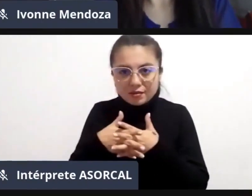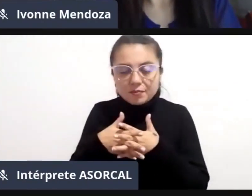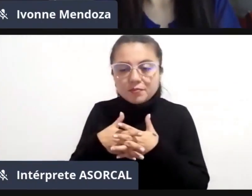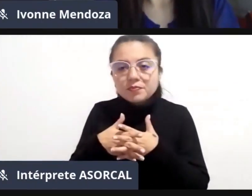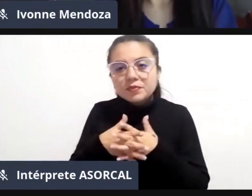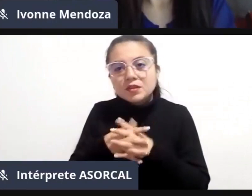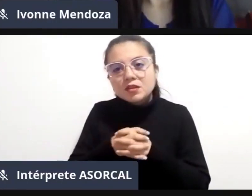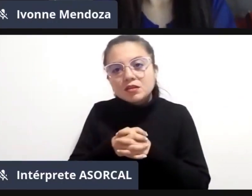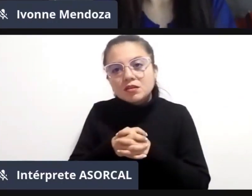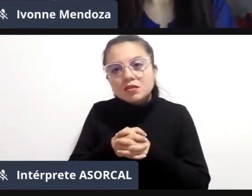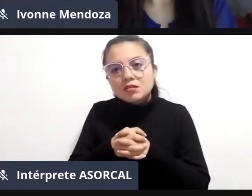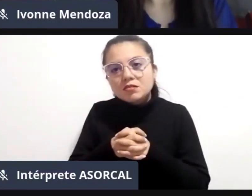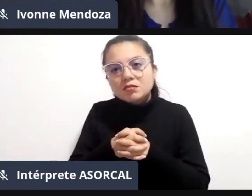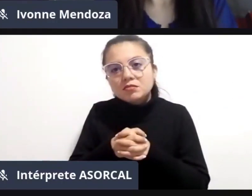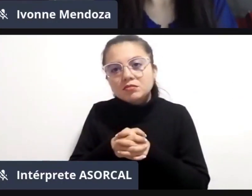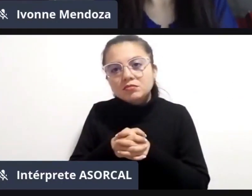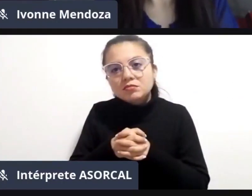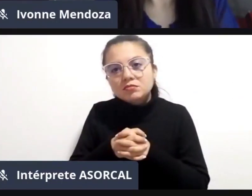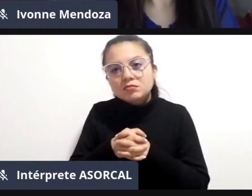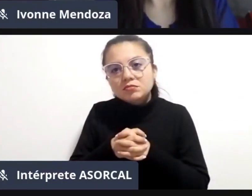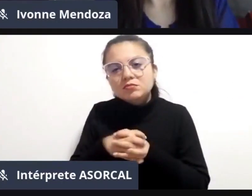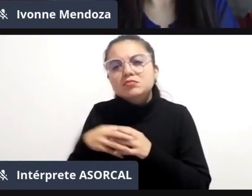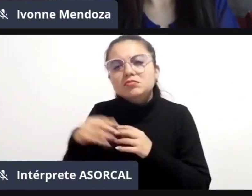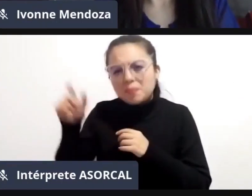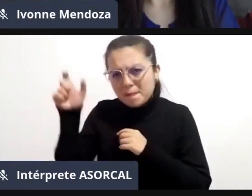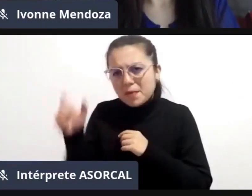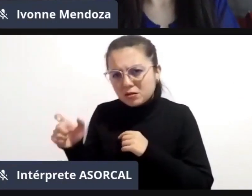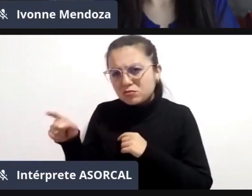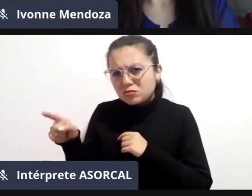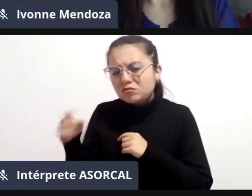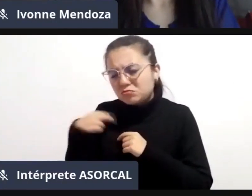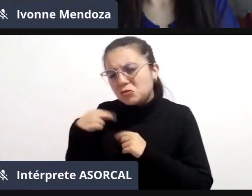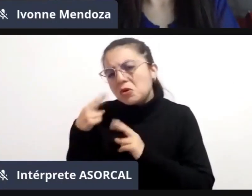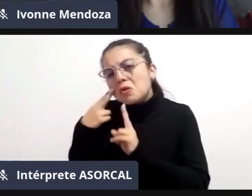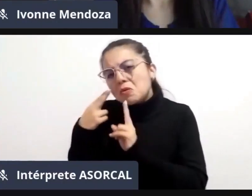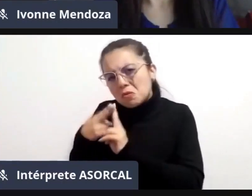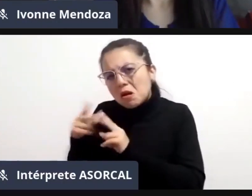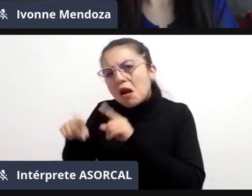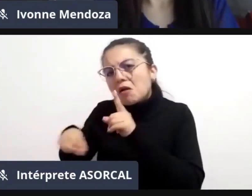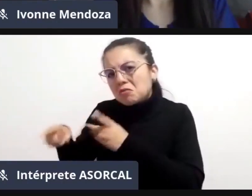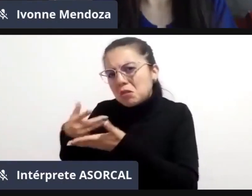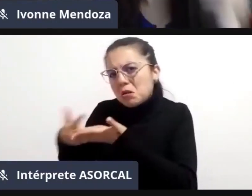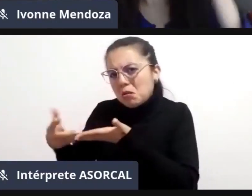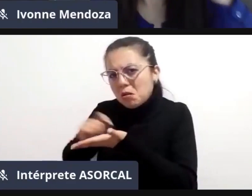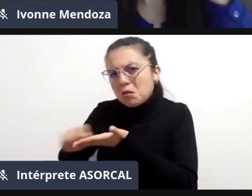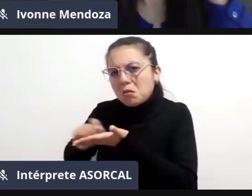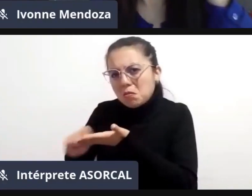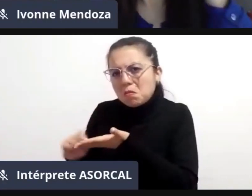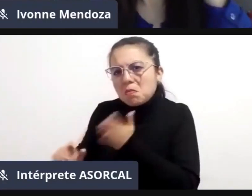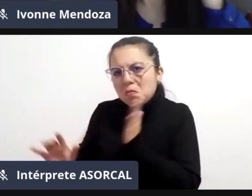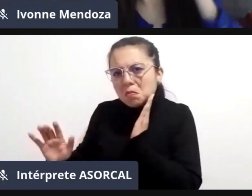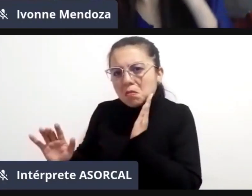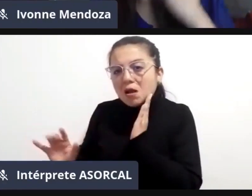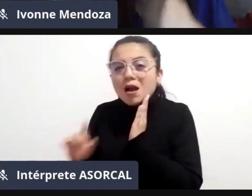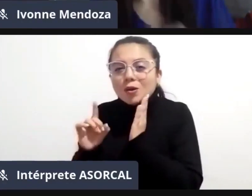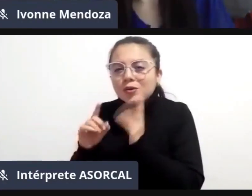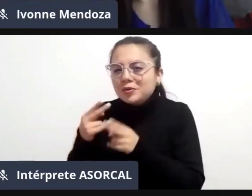Son conocidos algunos de sus escritos. Por ejemplo, hay uno de un nombre muy